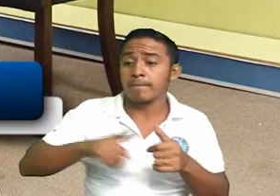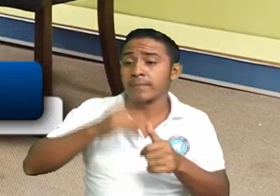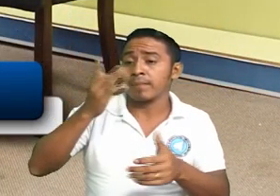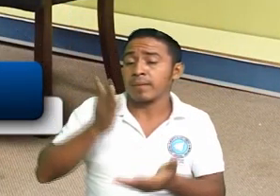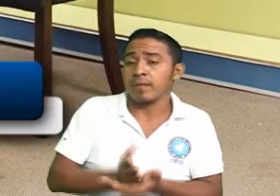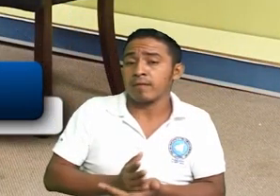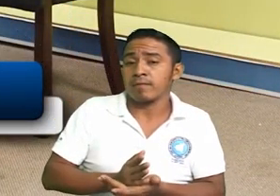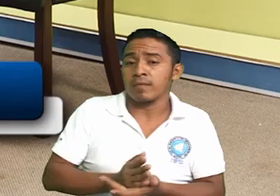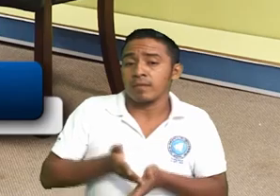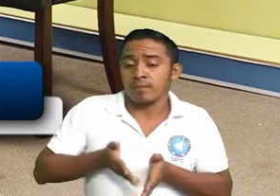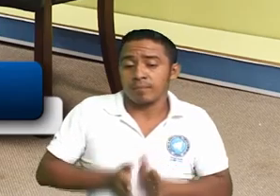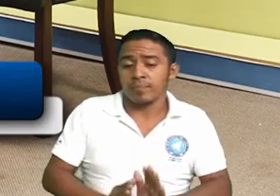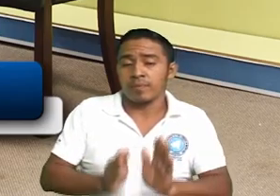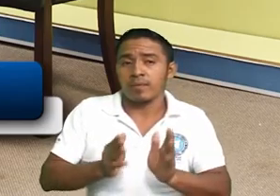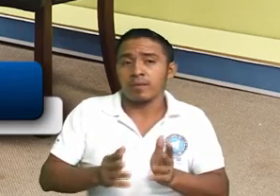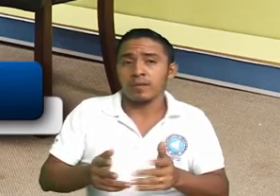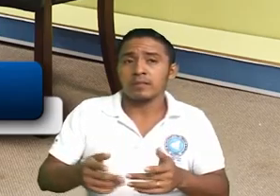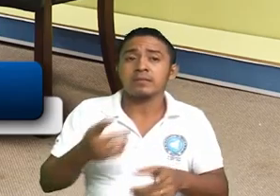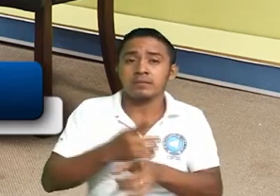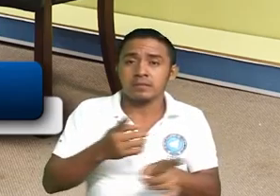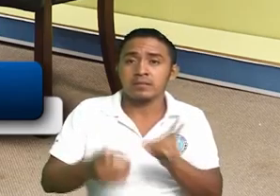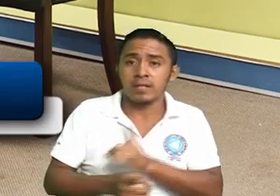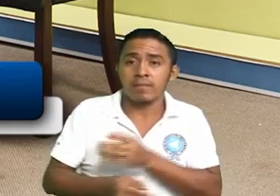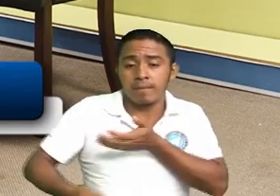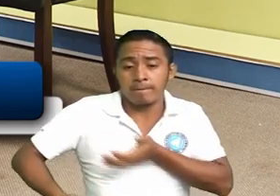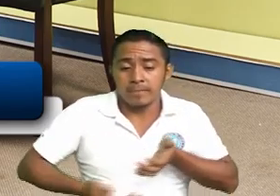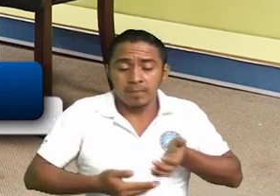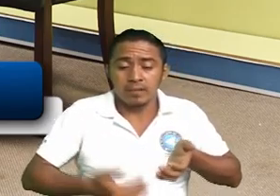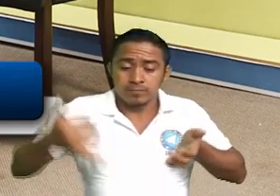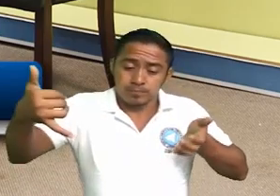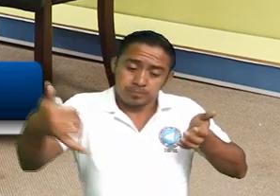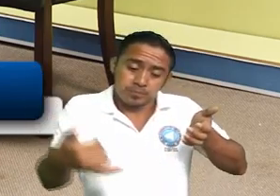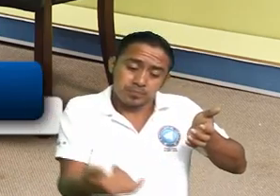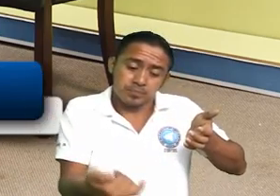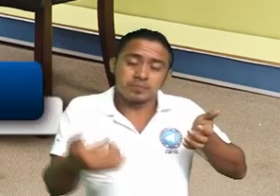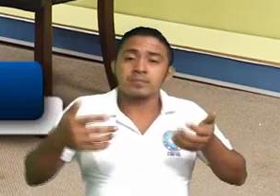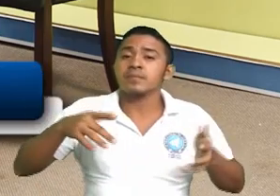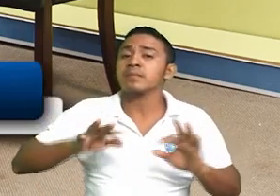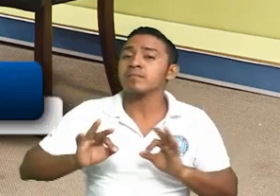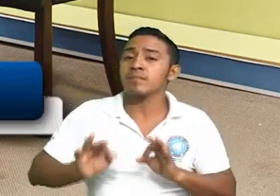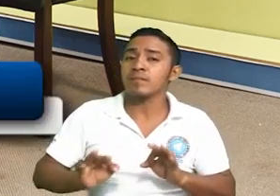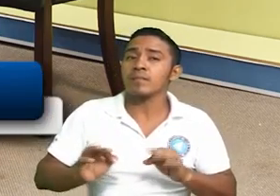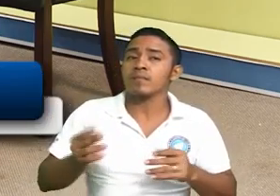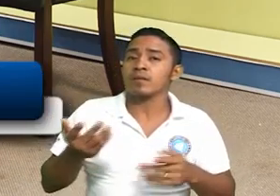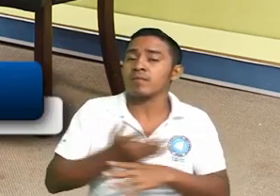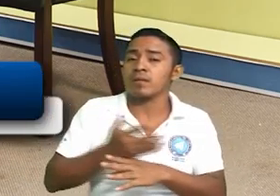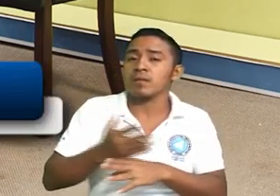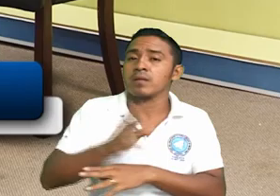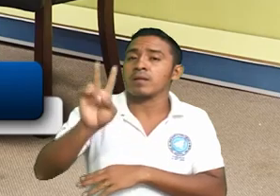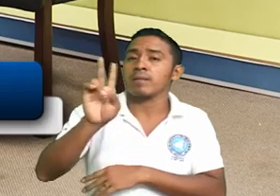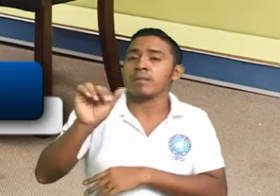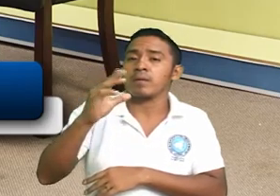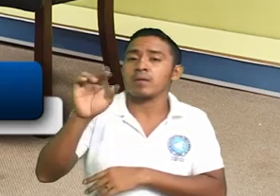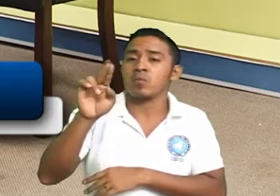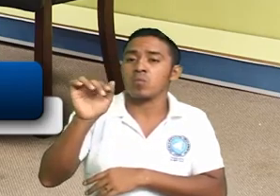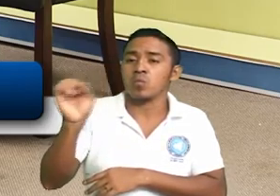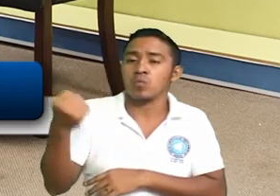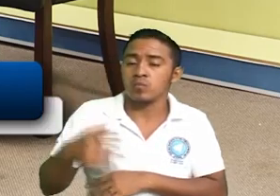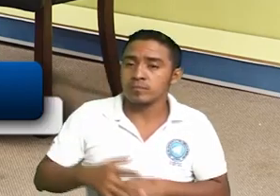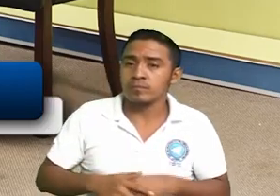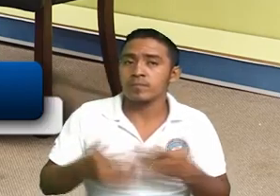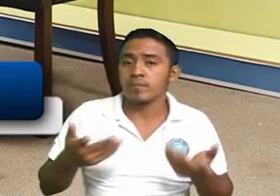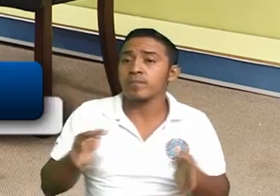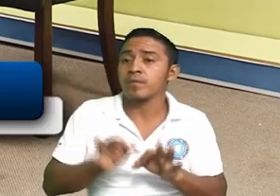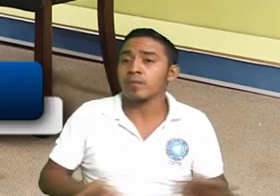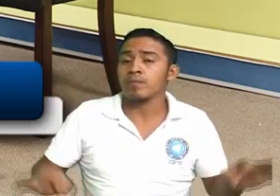el bebé siente que tiene la sensación de protección. ¿Okay? Ahora, algo muy importante, doctora, y es